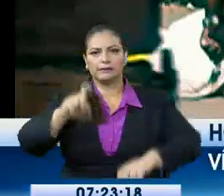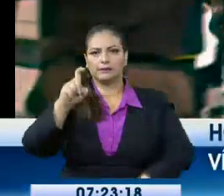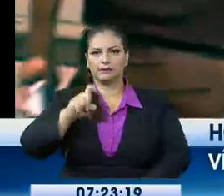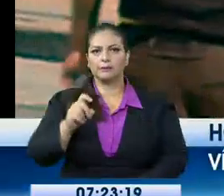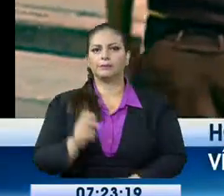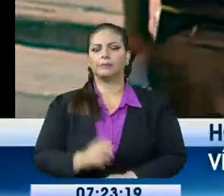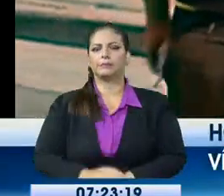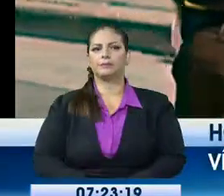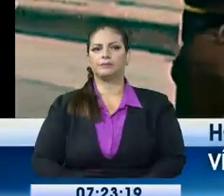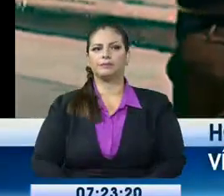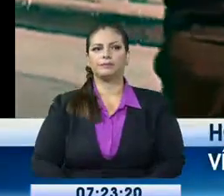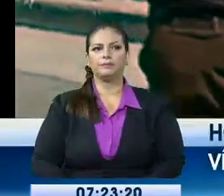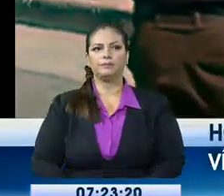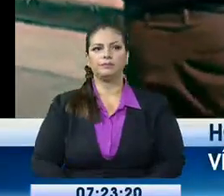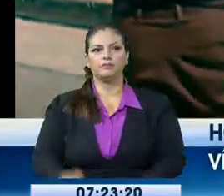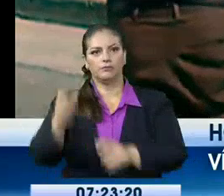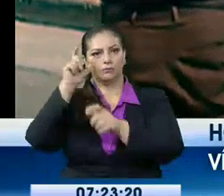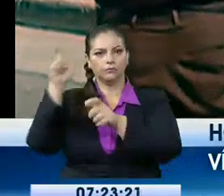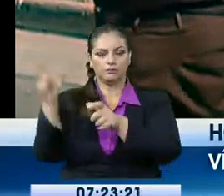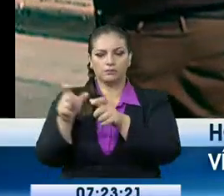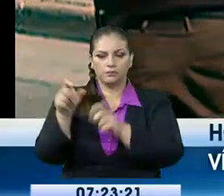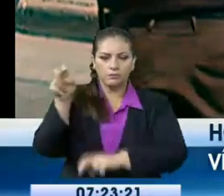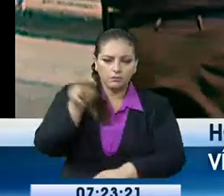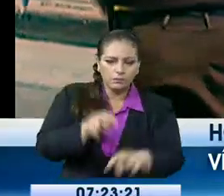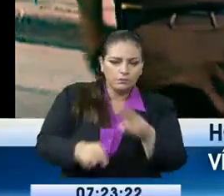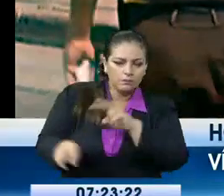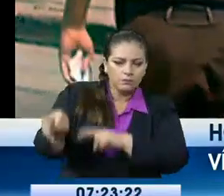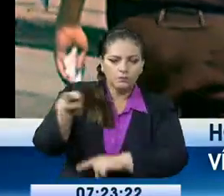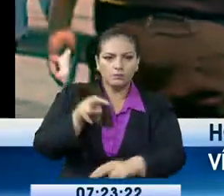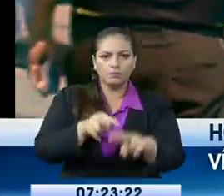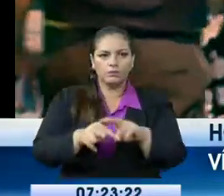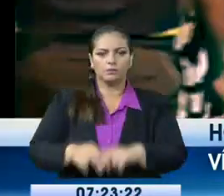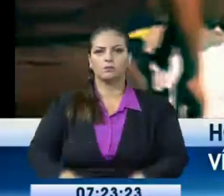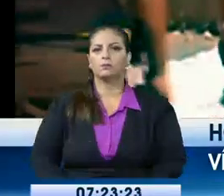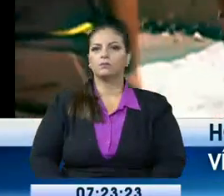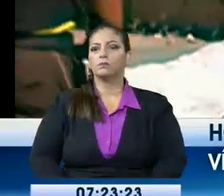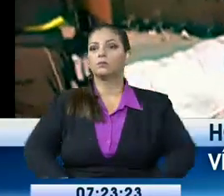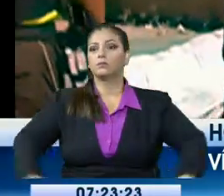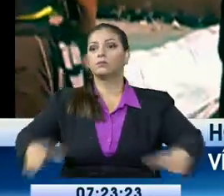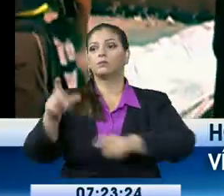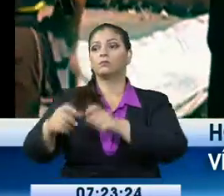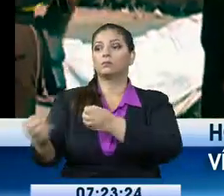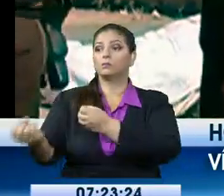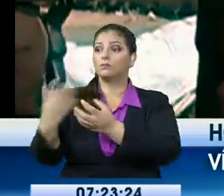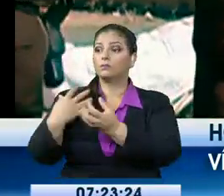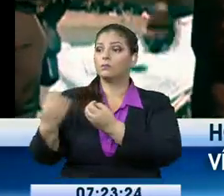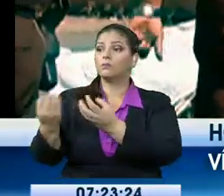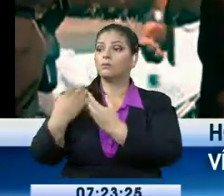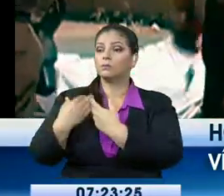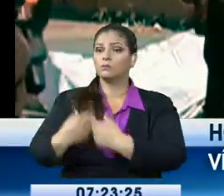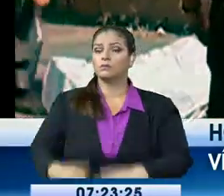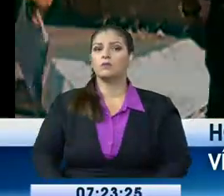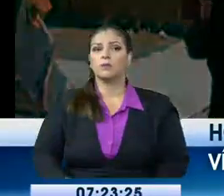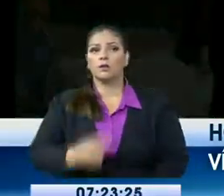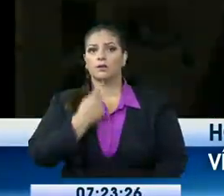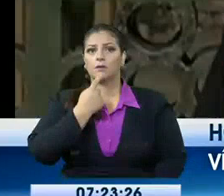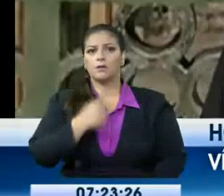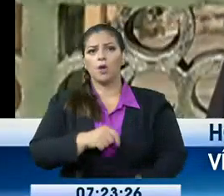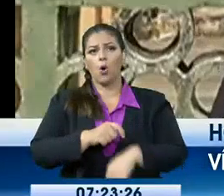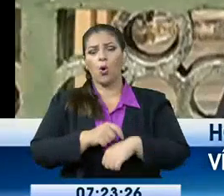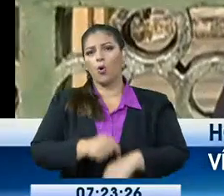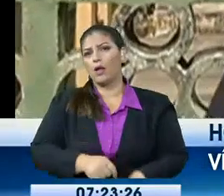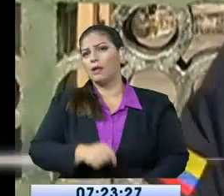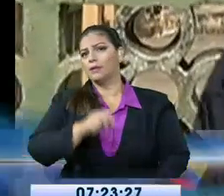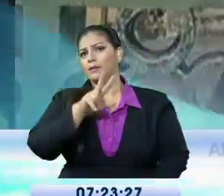en el punto para profundizar con las indagaciones. Según los moradores del sector, el ciudadano ha estado transitando aproximadamente entre 6 y 7 de la